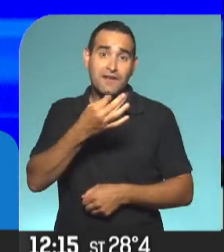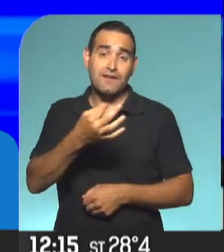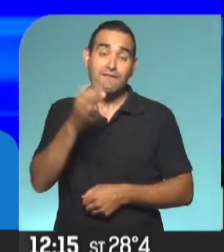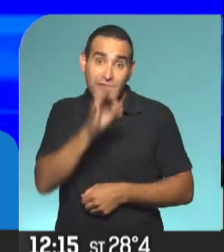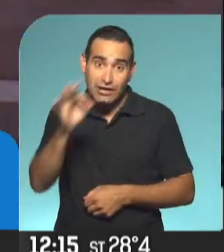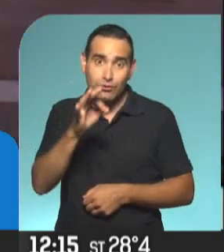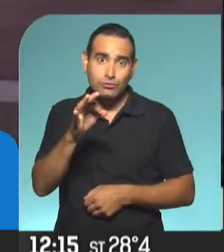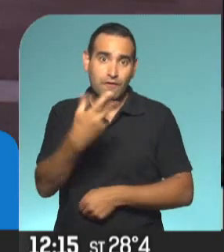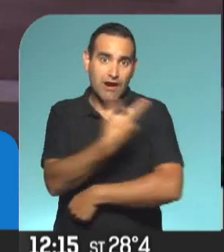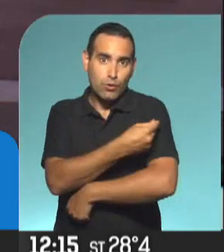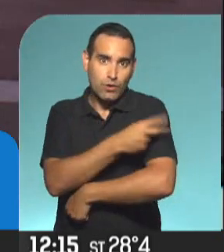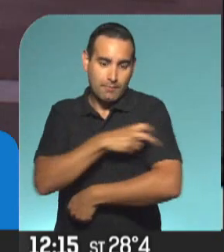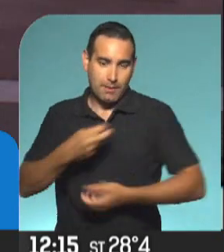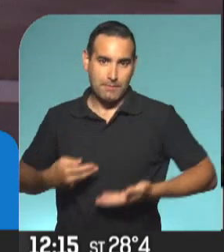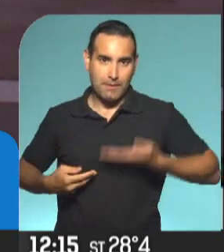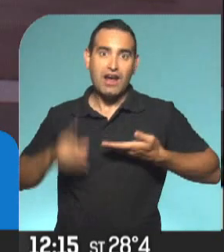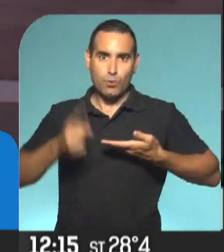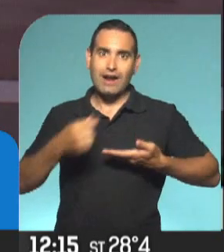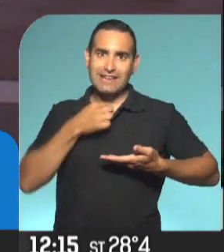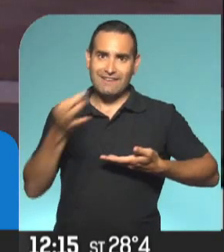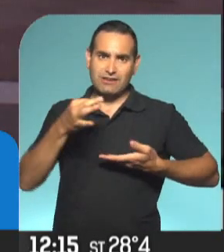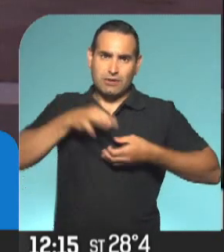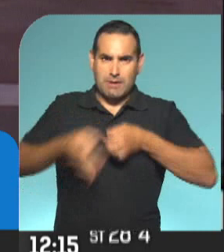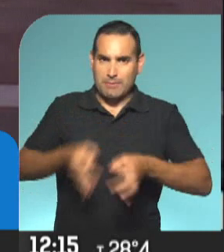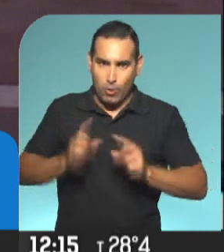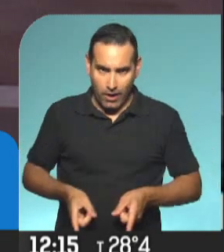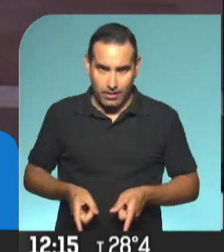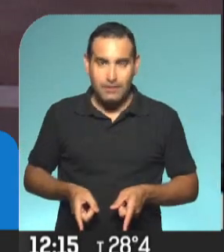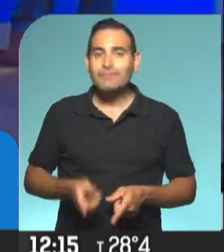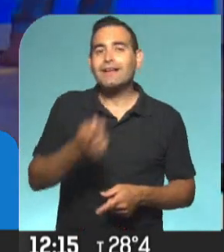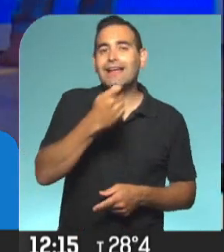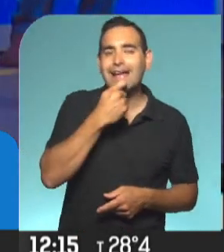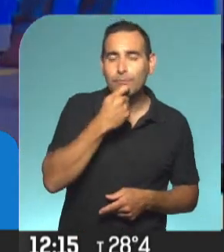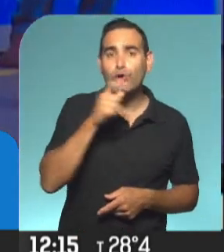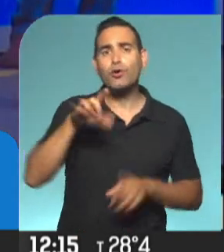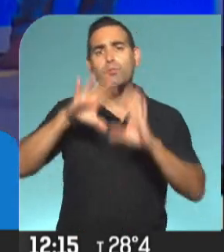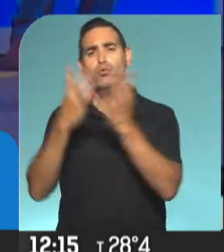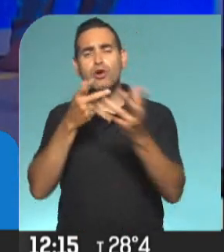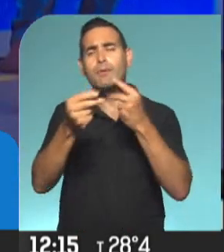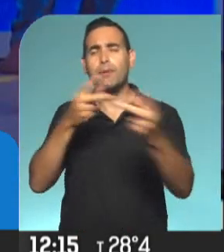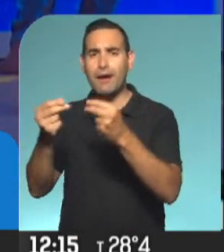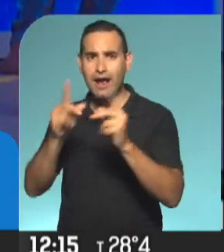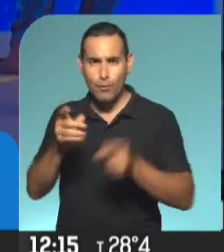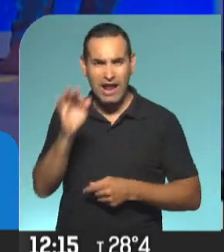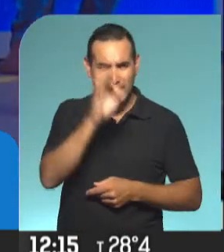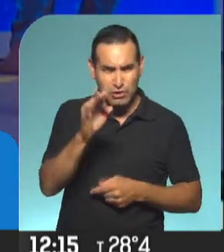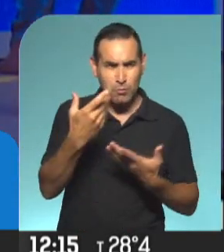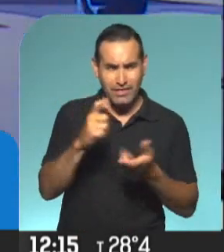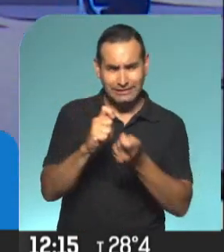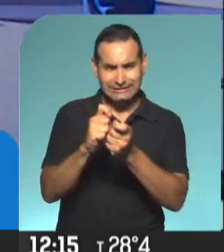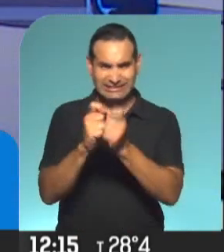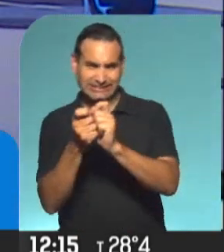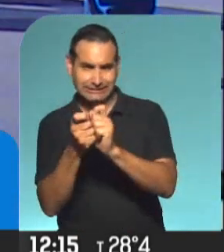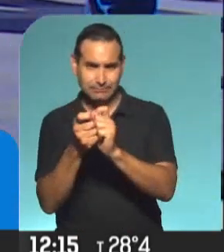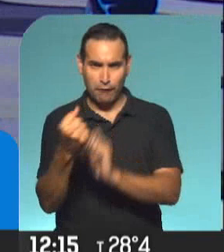sobrevivir al mismo. ¿Se puede esperar en el próximo tiempo, cuando la población mundial empiece a inmunizarse, que el virus también haga un cambio en